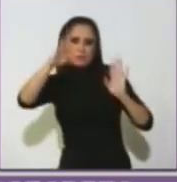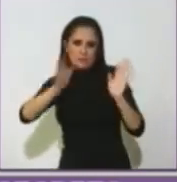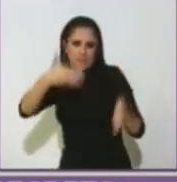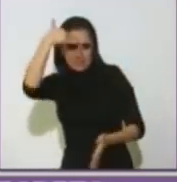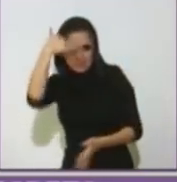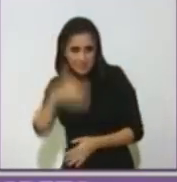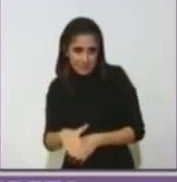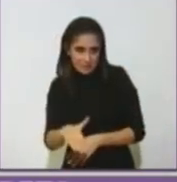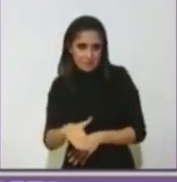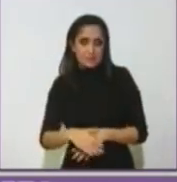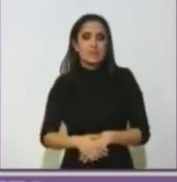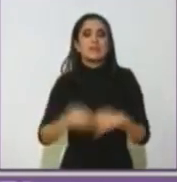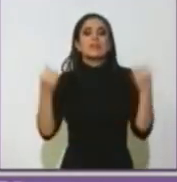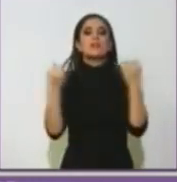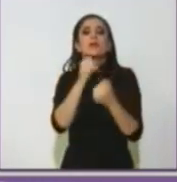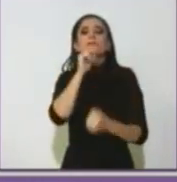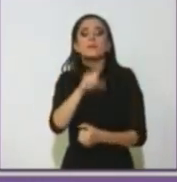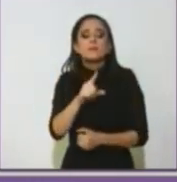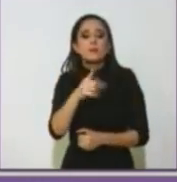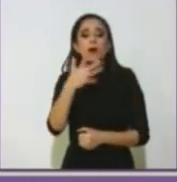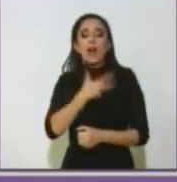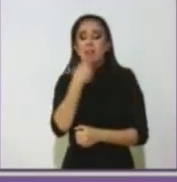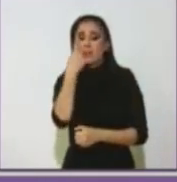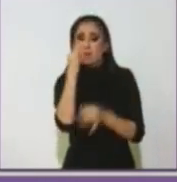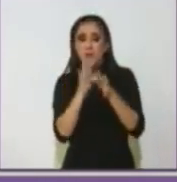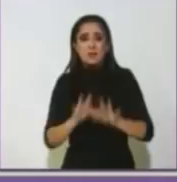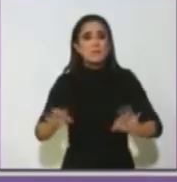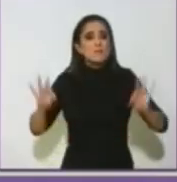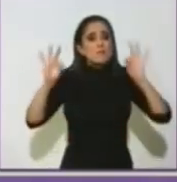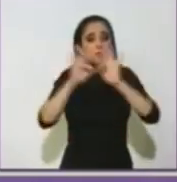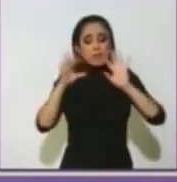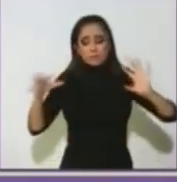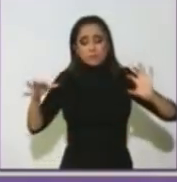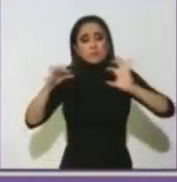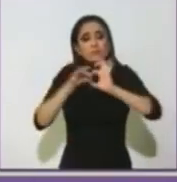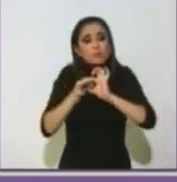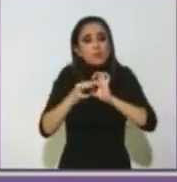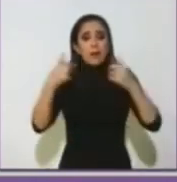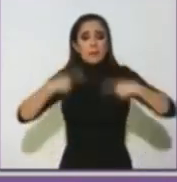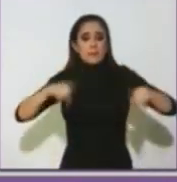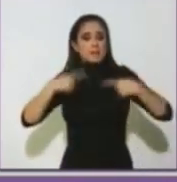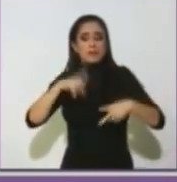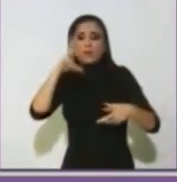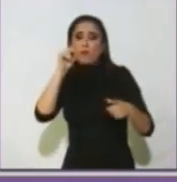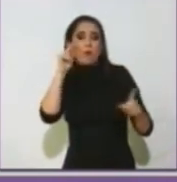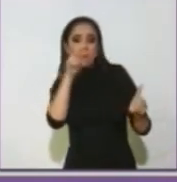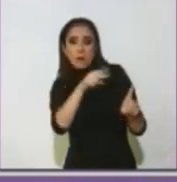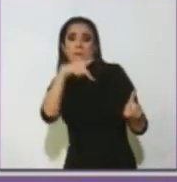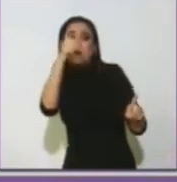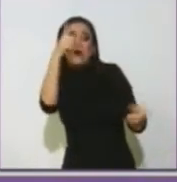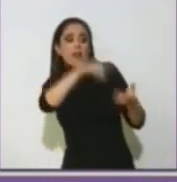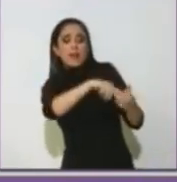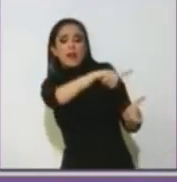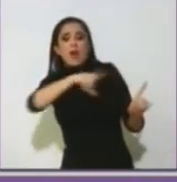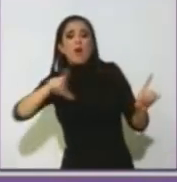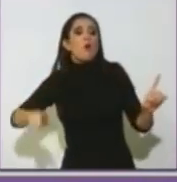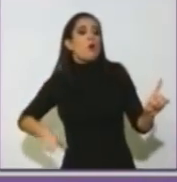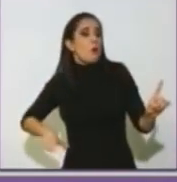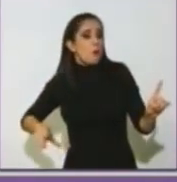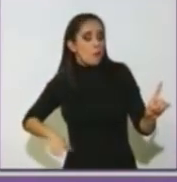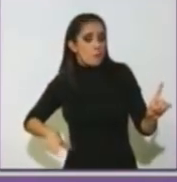diría la correlación o de repente que el ciudadano no distingue entre los gobiernos entre quienes gobiernan